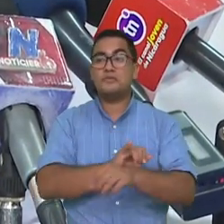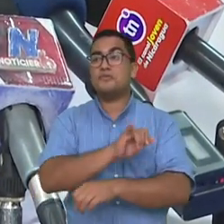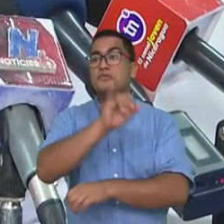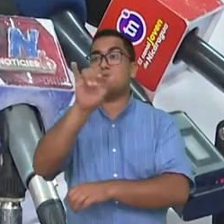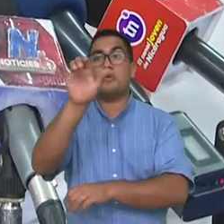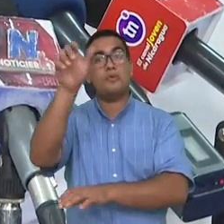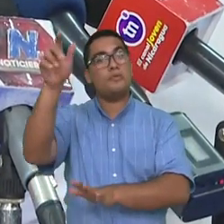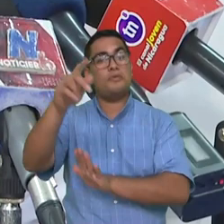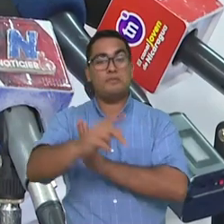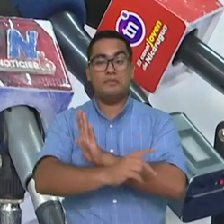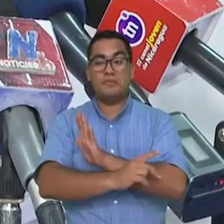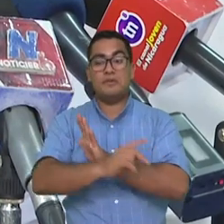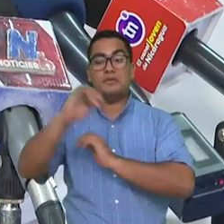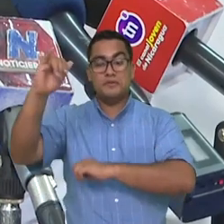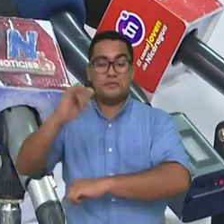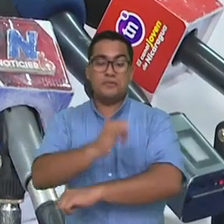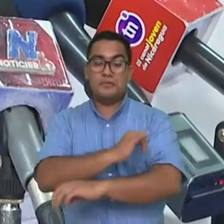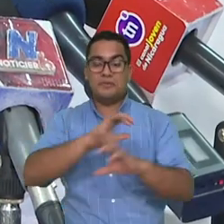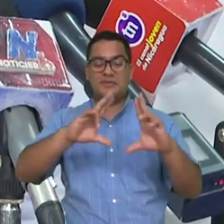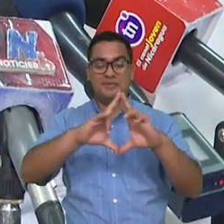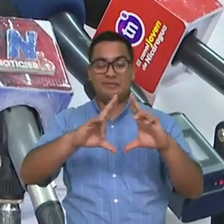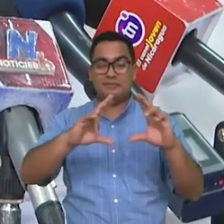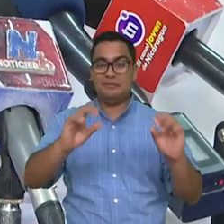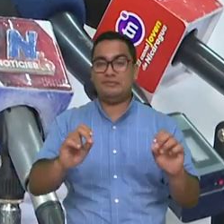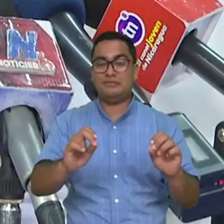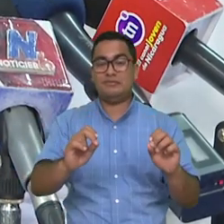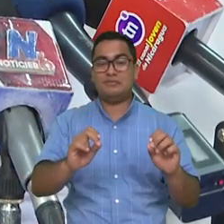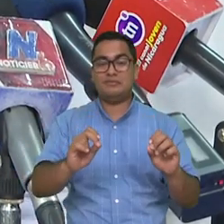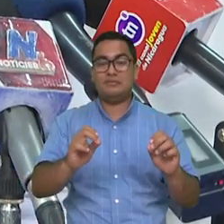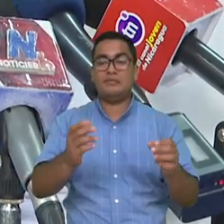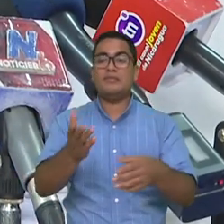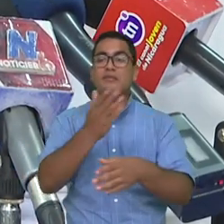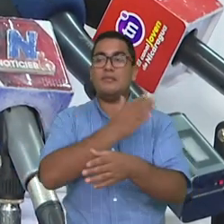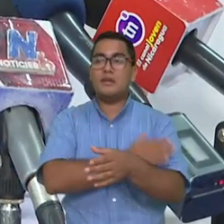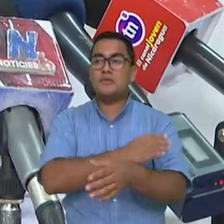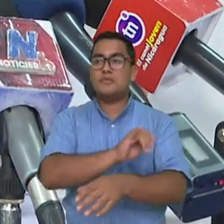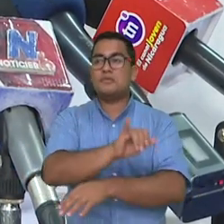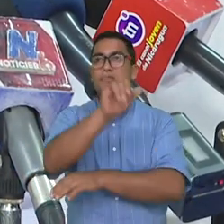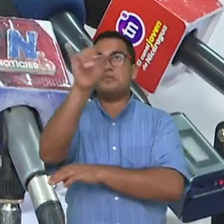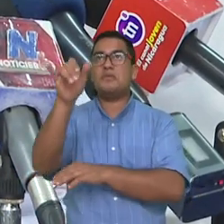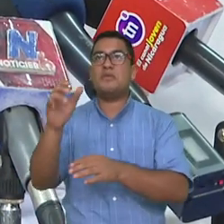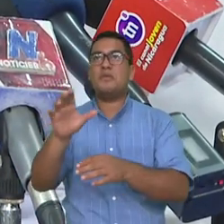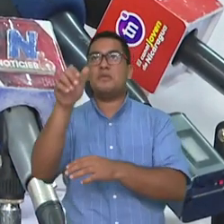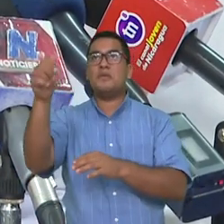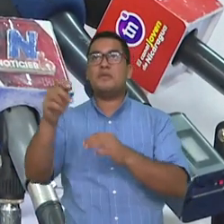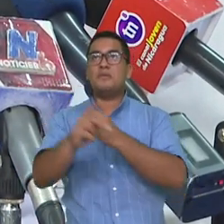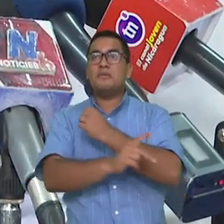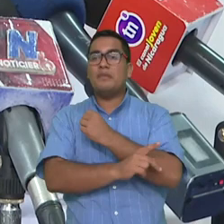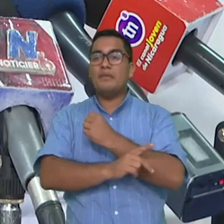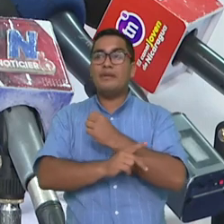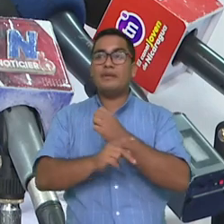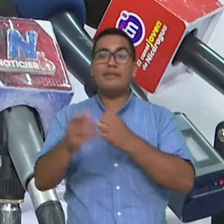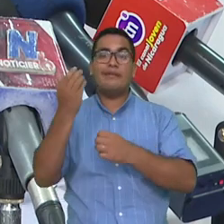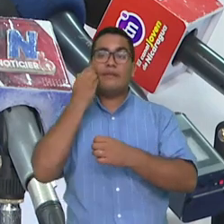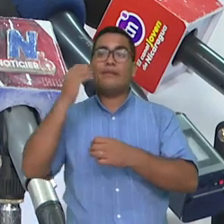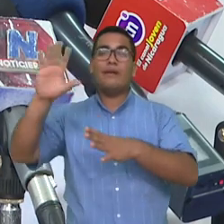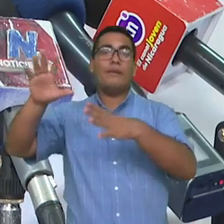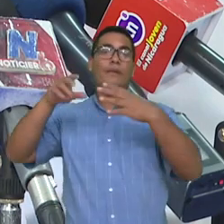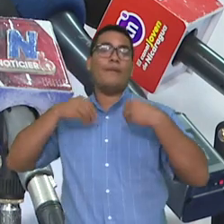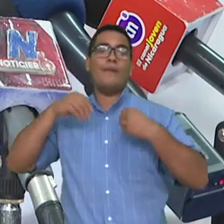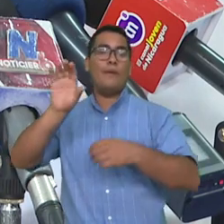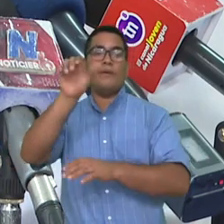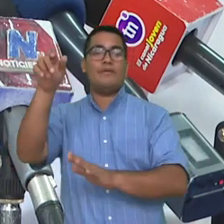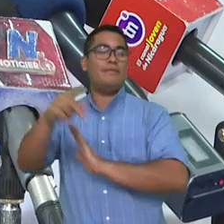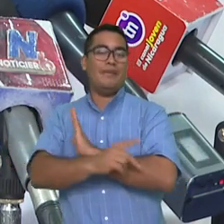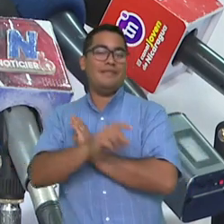han ingresado hermanos nicaragüenses, que han tenido que viajar a otros países y que adquirieron la enfermedad en